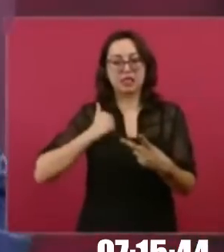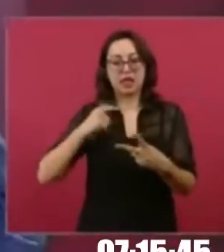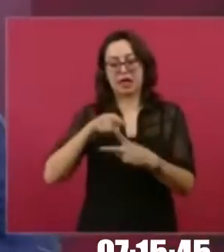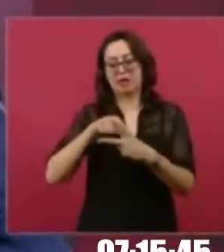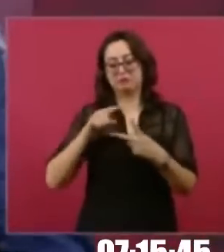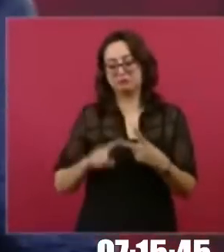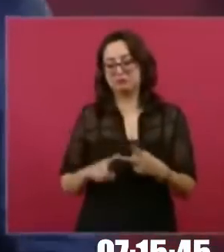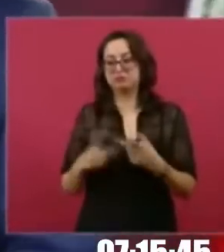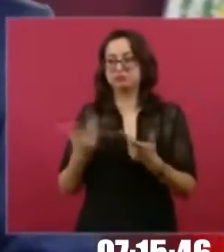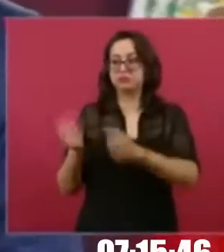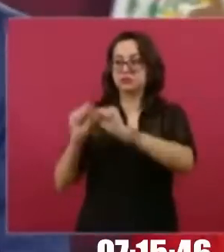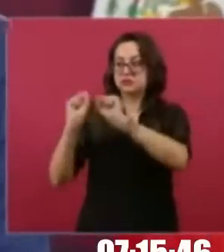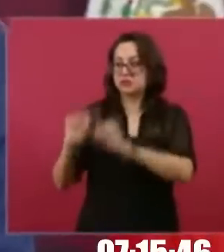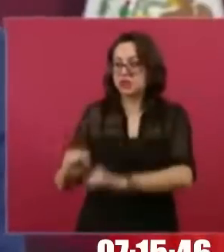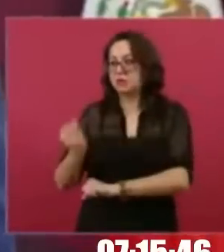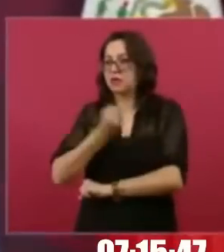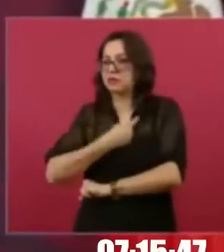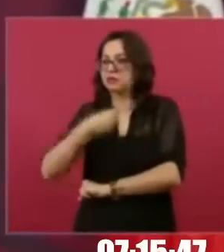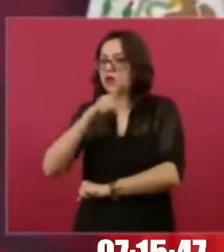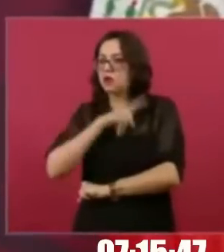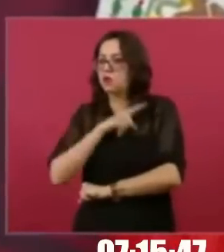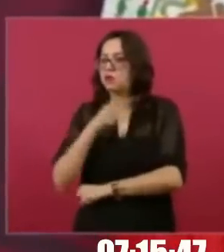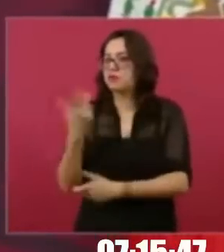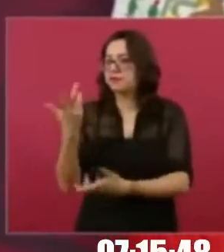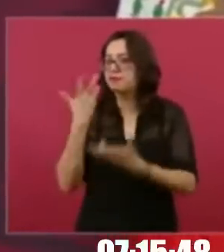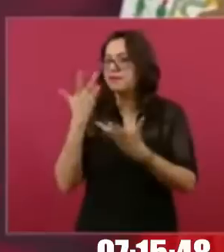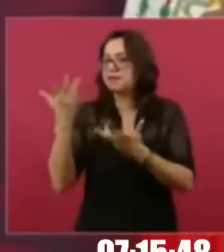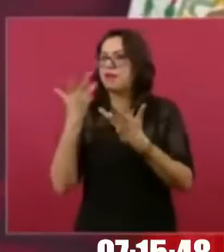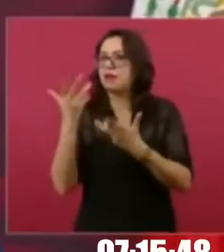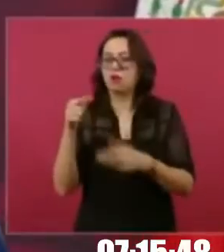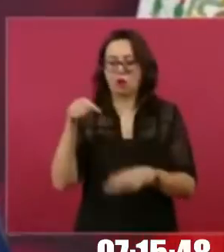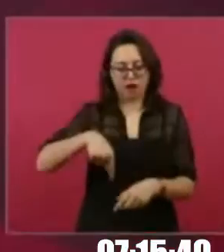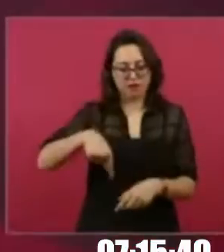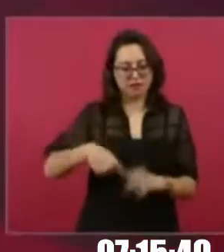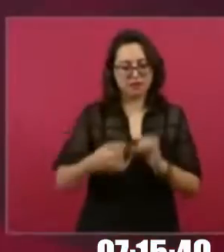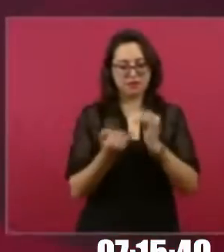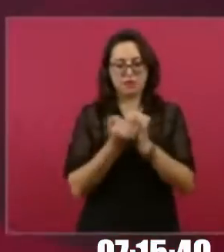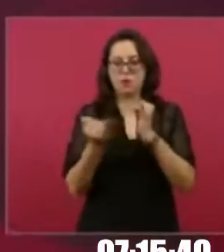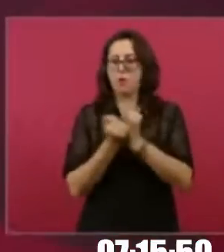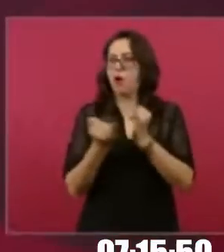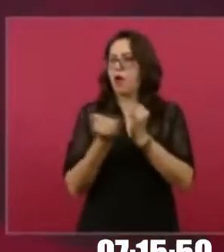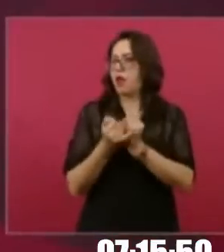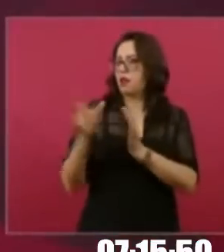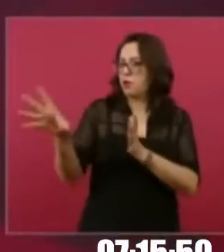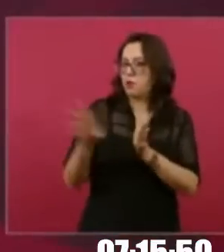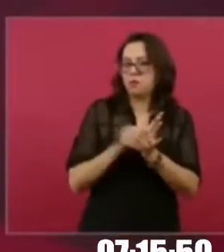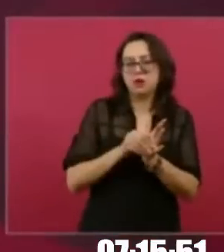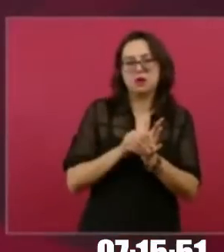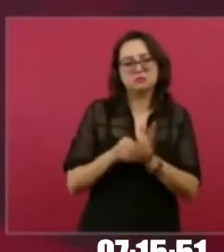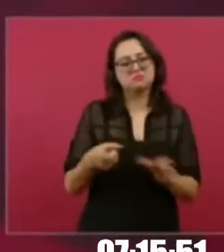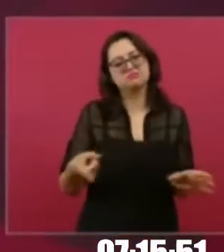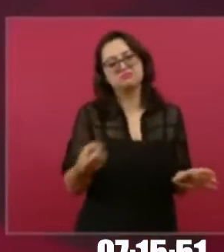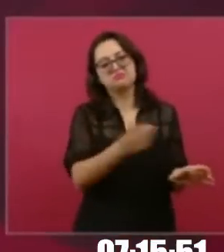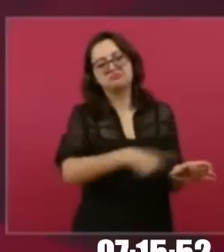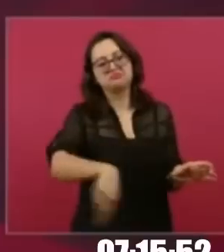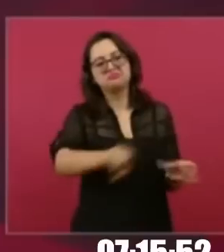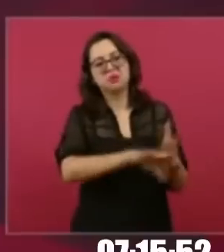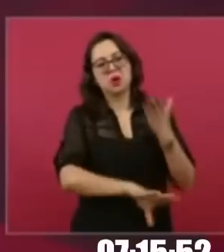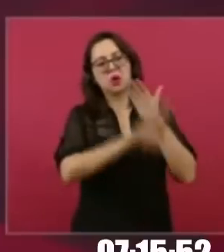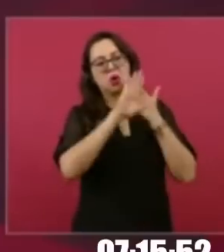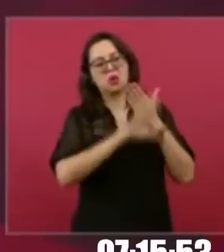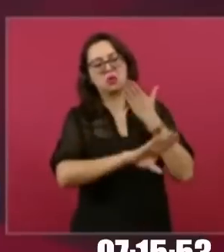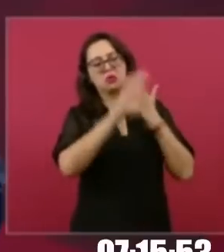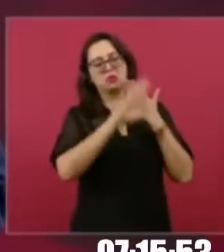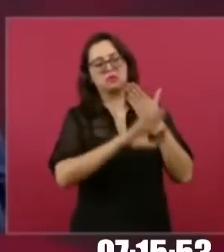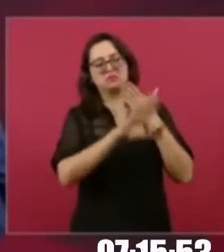no replicaron de que eso no era posible Y tienen razón